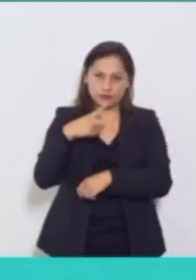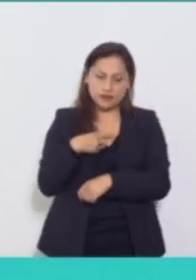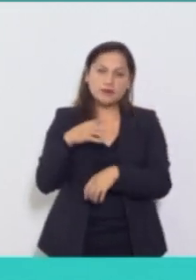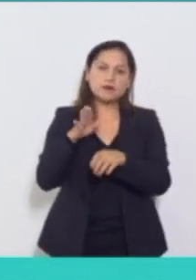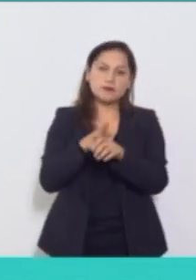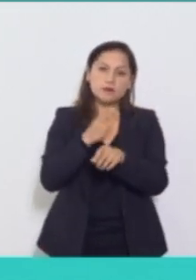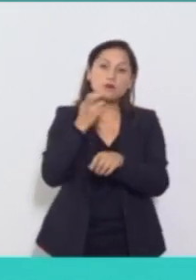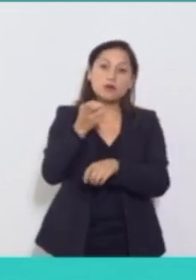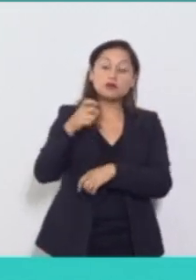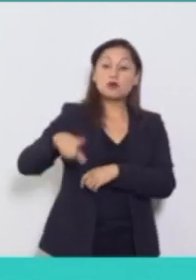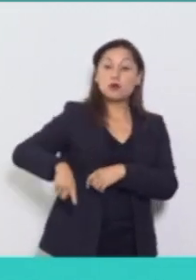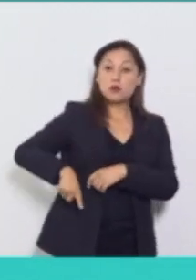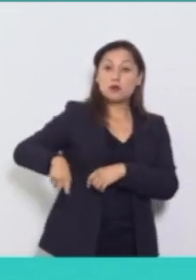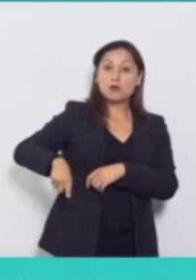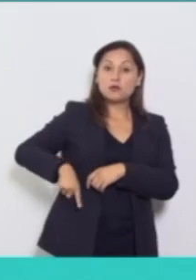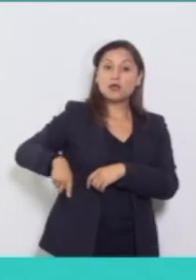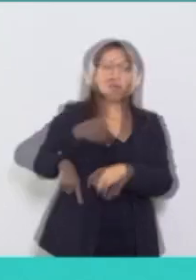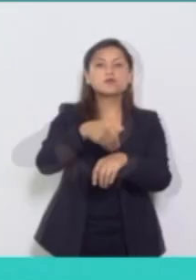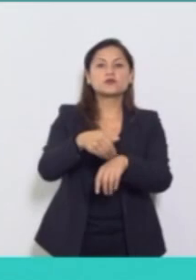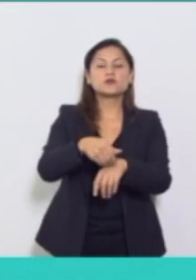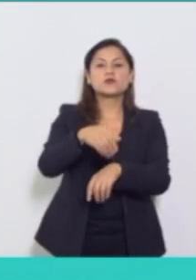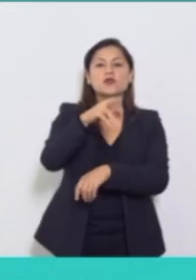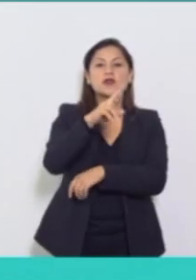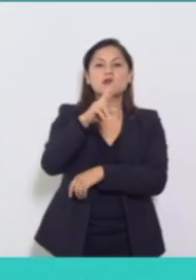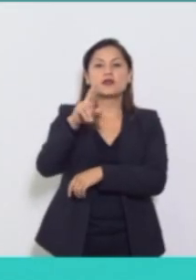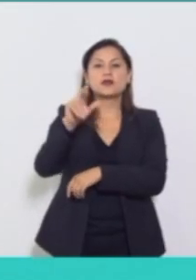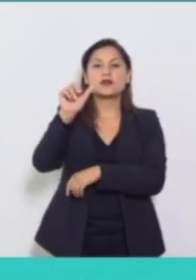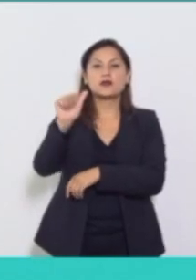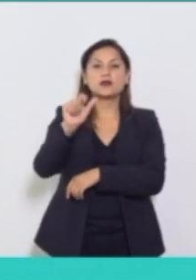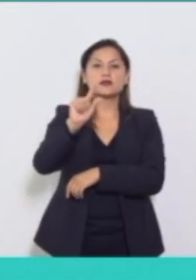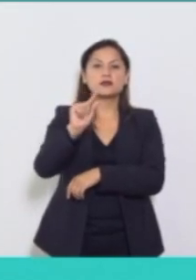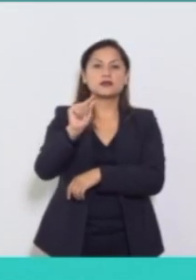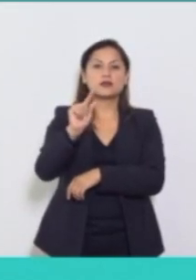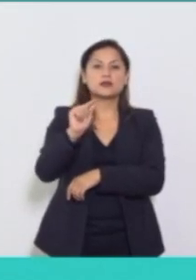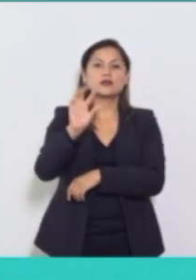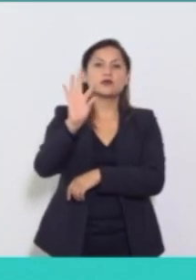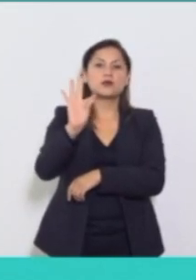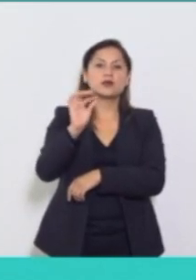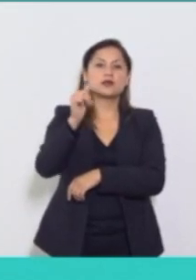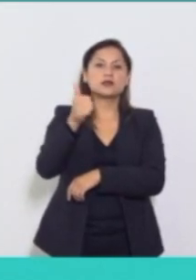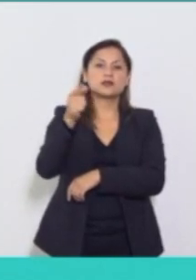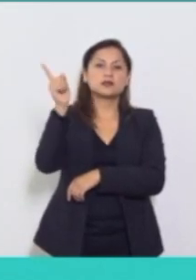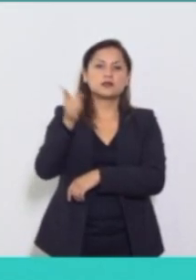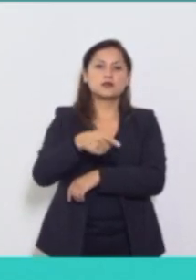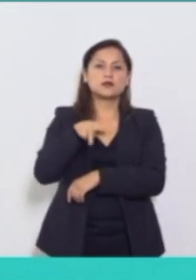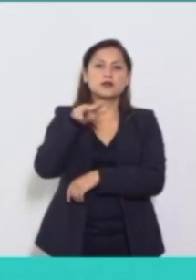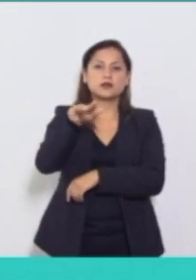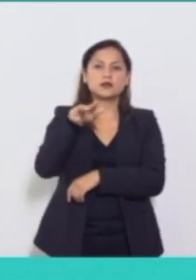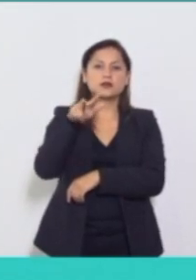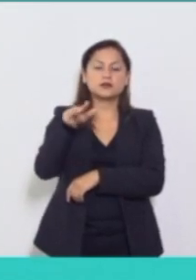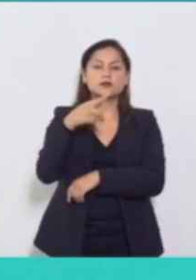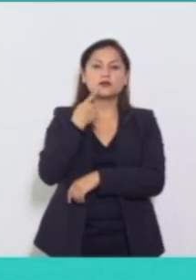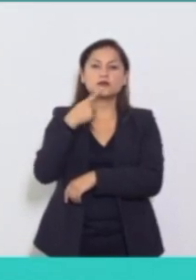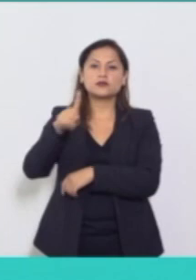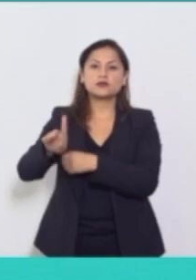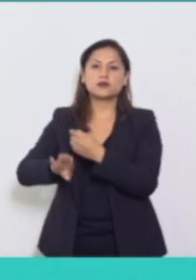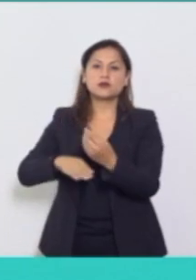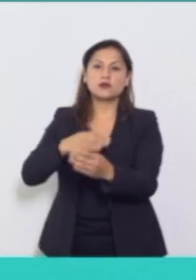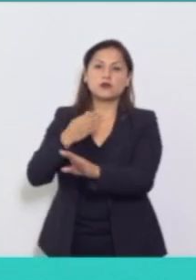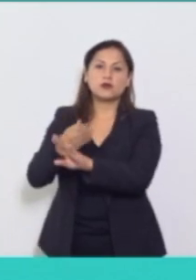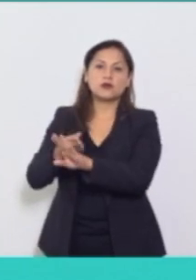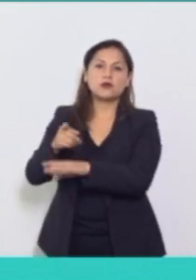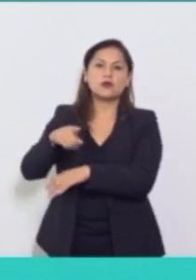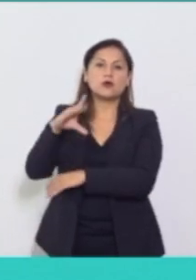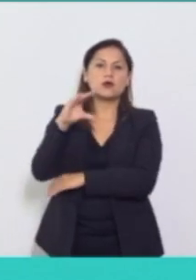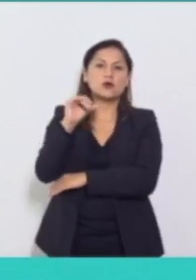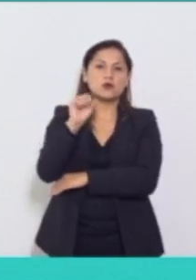que se adquirieron dichos productos. En respuesta, el sujeto obligado por conducto de la Gerencia de Abarrotes de la Dirección de Comercialización proporcionó un archivo en formato